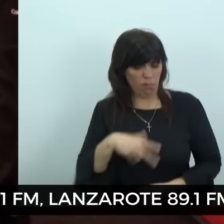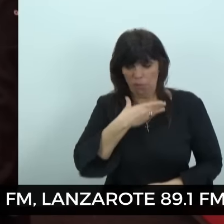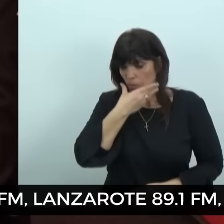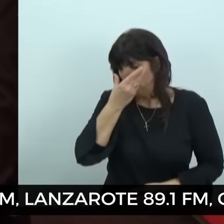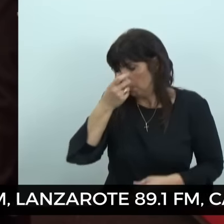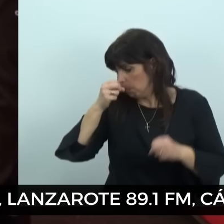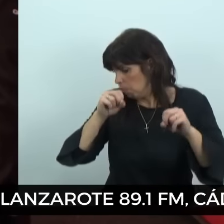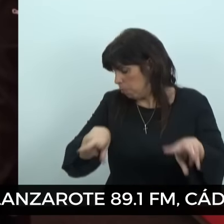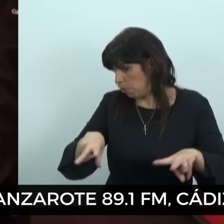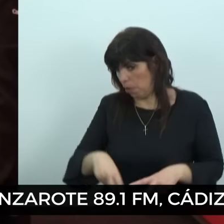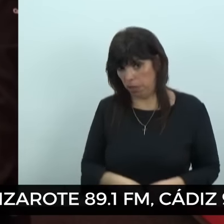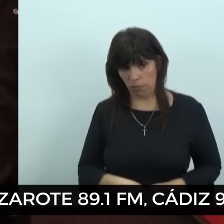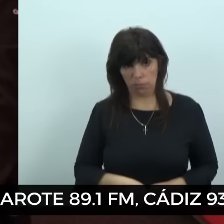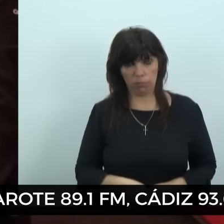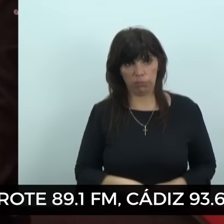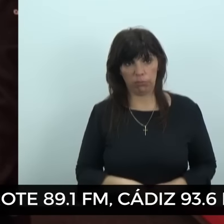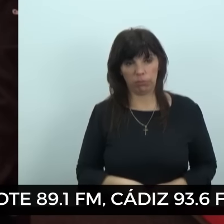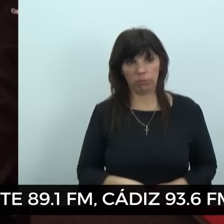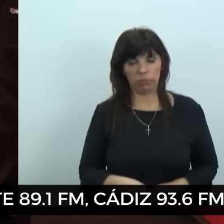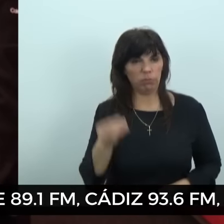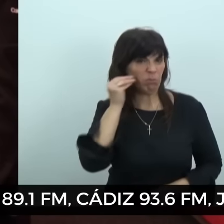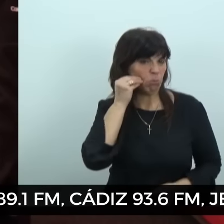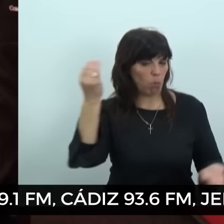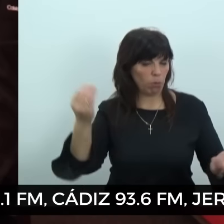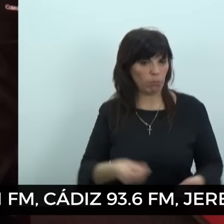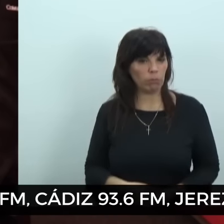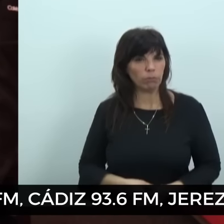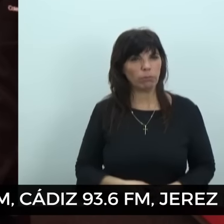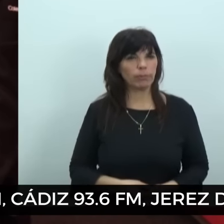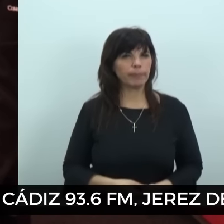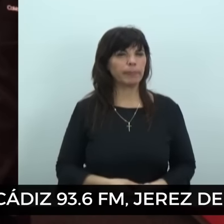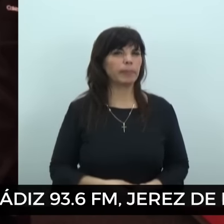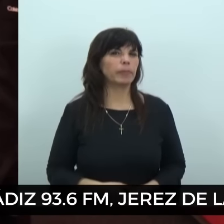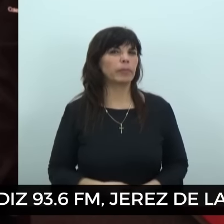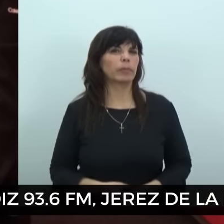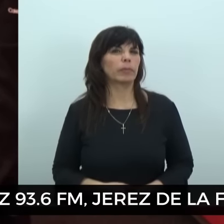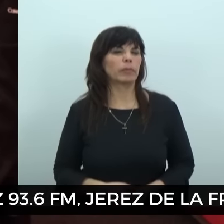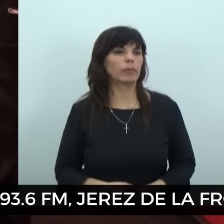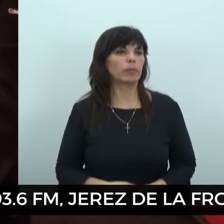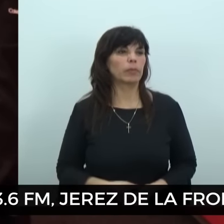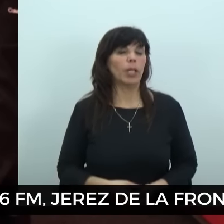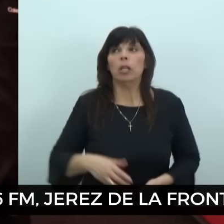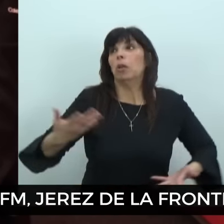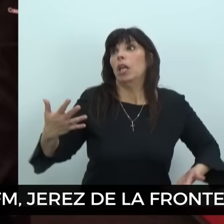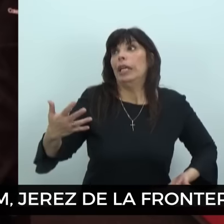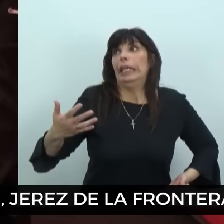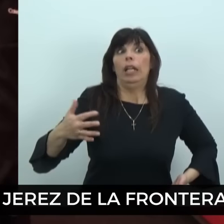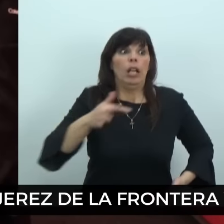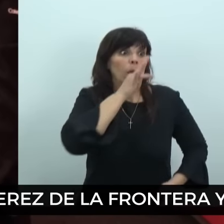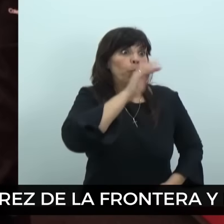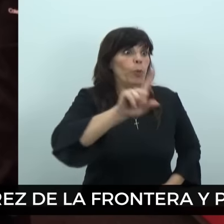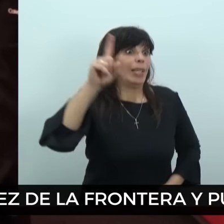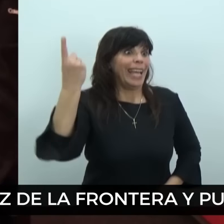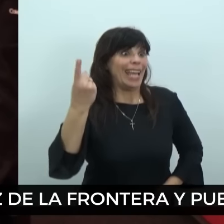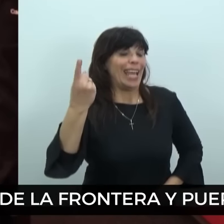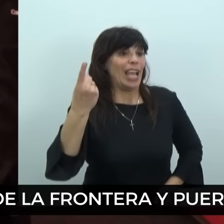más palabras más fuertes que no quiero decirte, pero la existen. Entonces, ¿De qué narices se van a cumplir en tu vida las promesas de